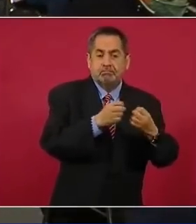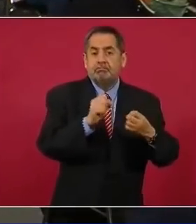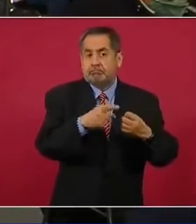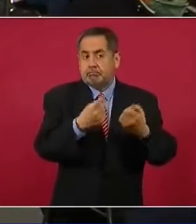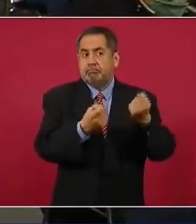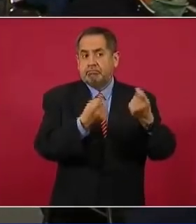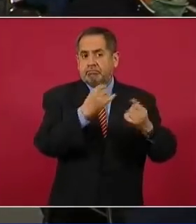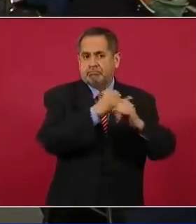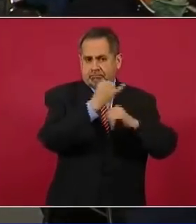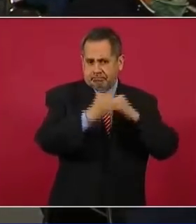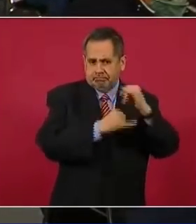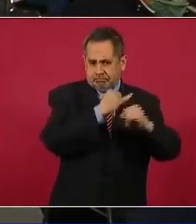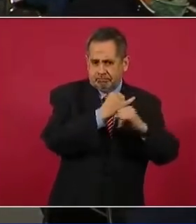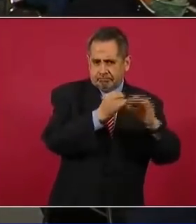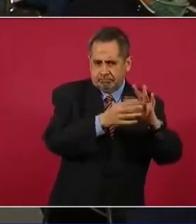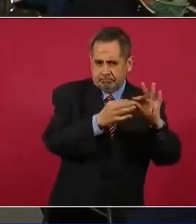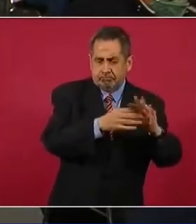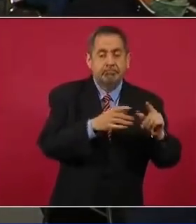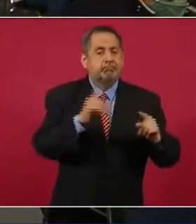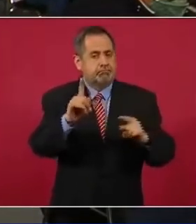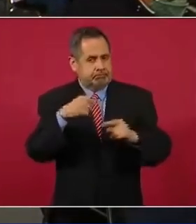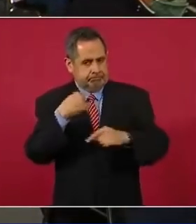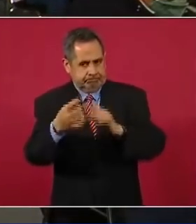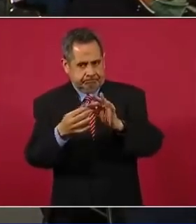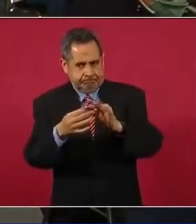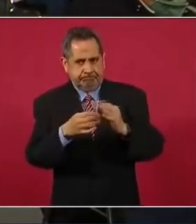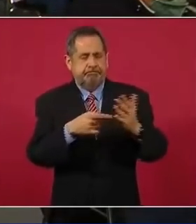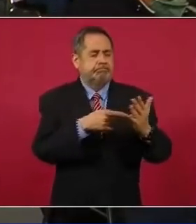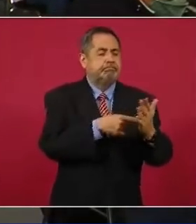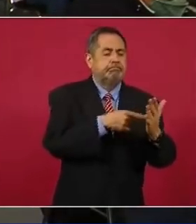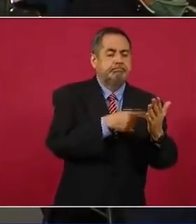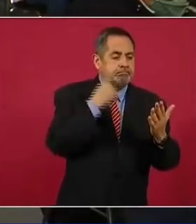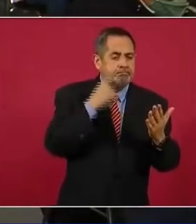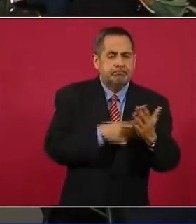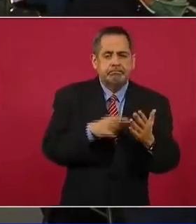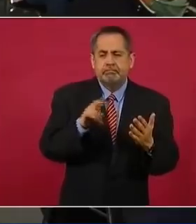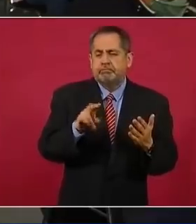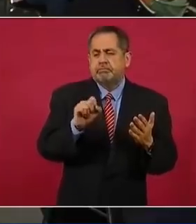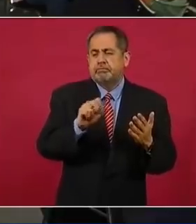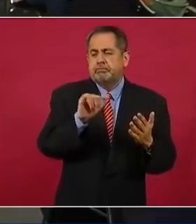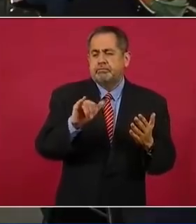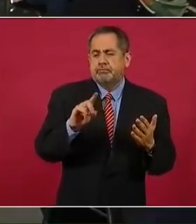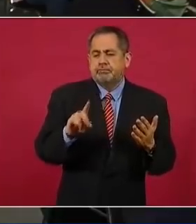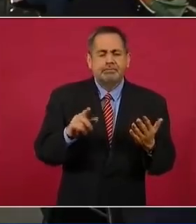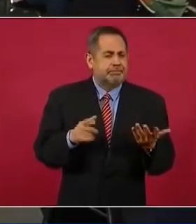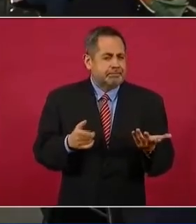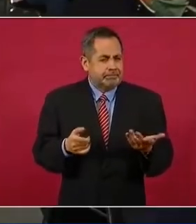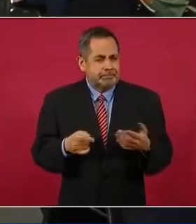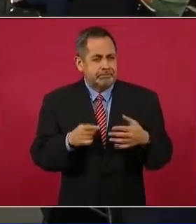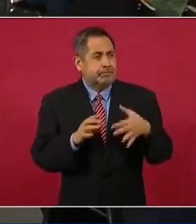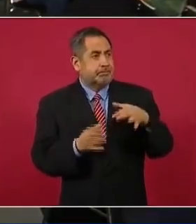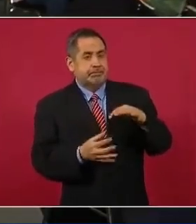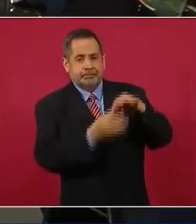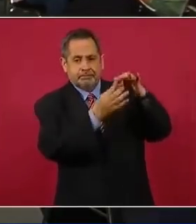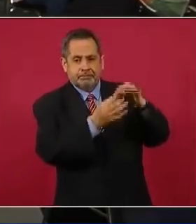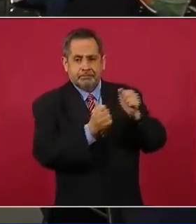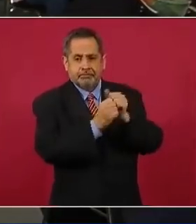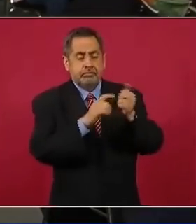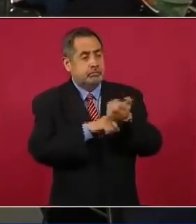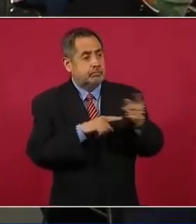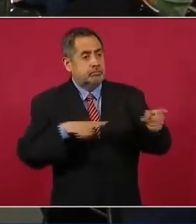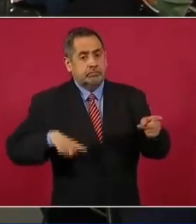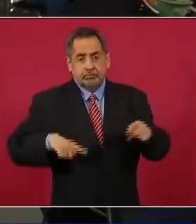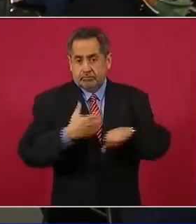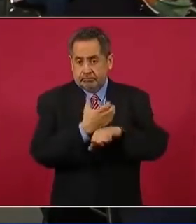internacionales. Permítame, y aquí ya también se ha mencionado, la USAID, que depende del Departamento de Estado de